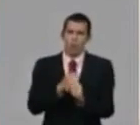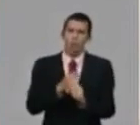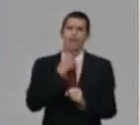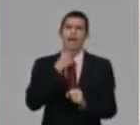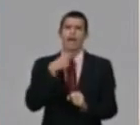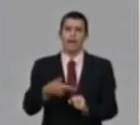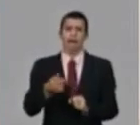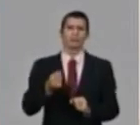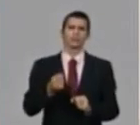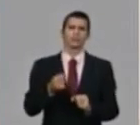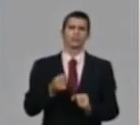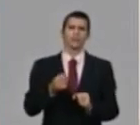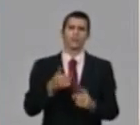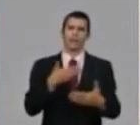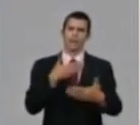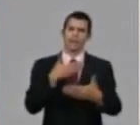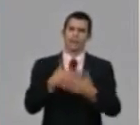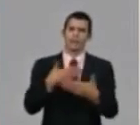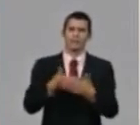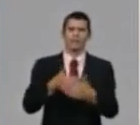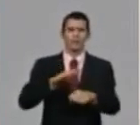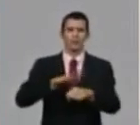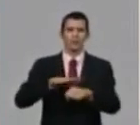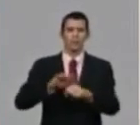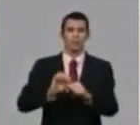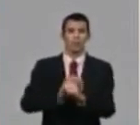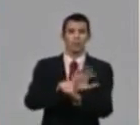por todas estas medidas, por la propia